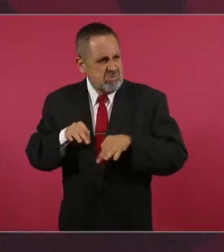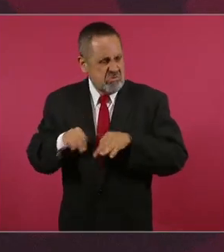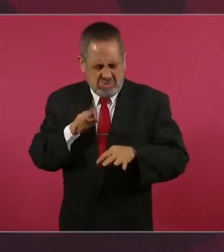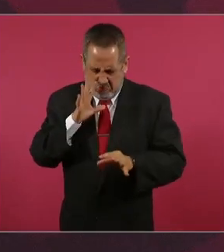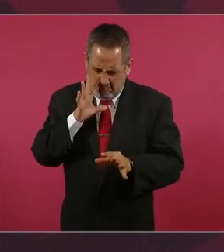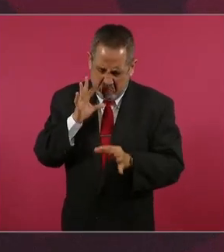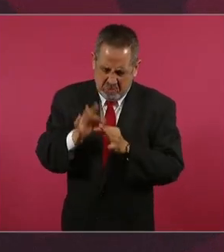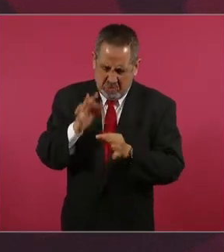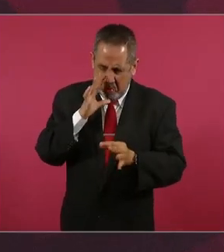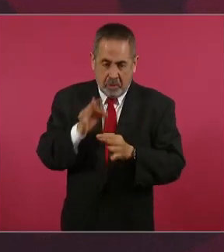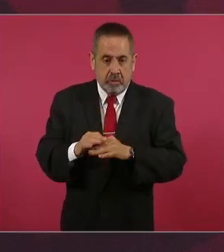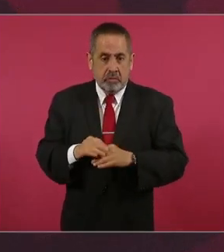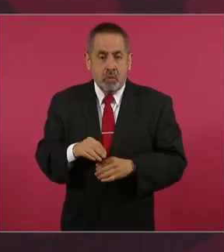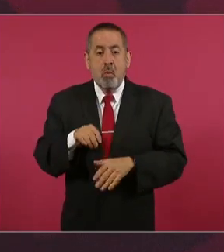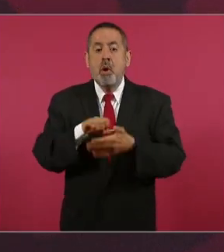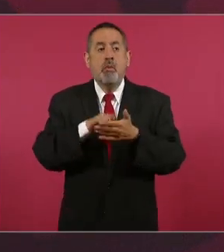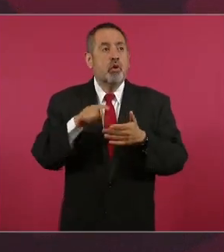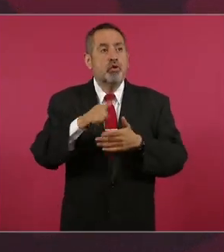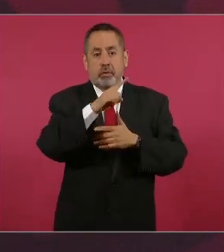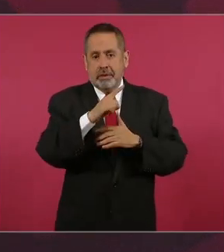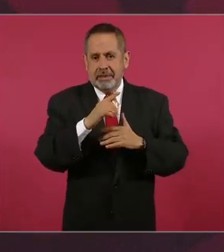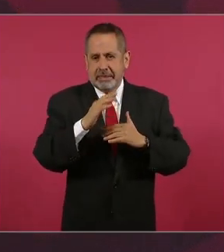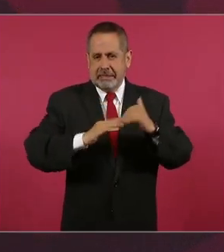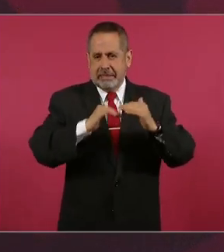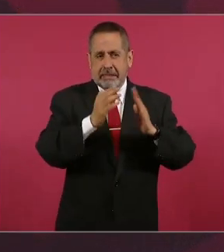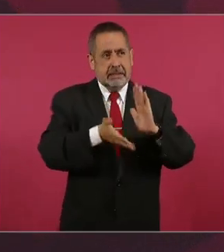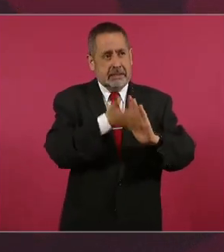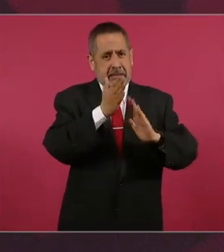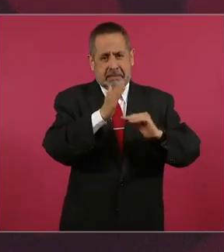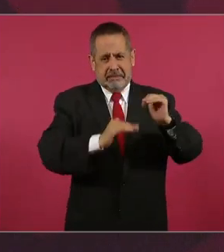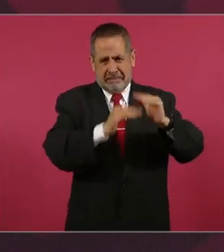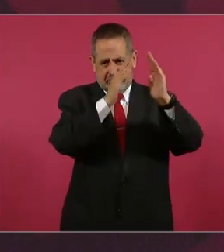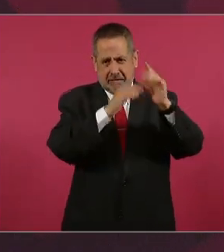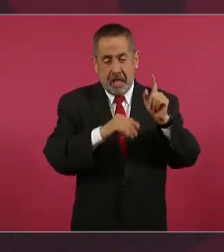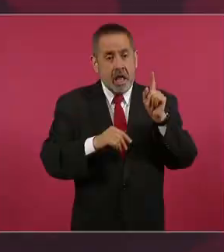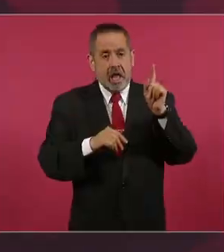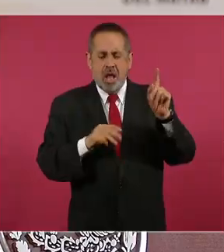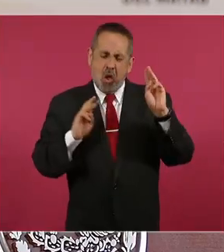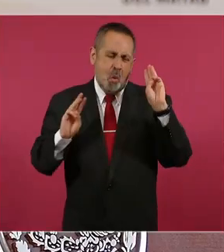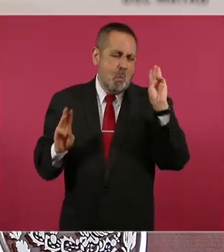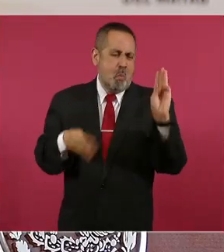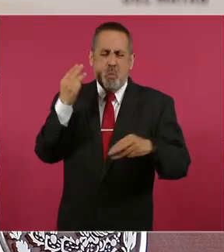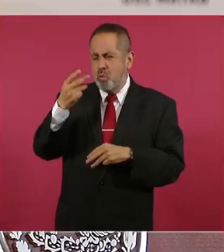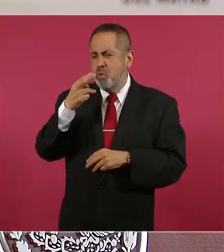los trabajadores de la construcción de México son